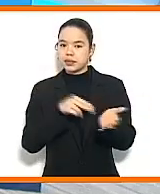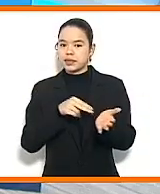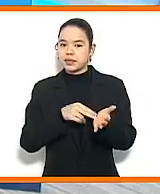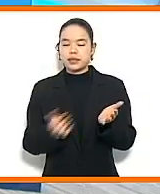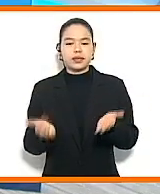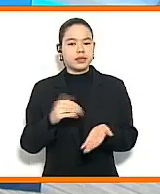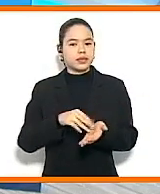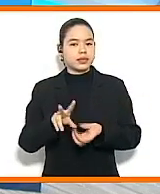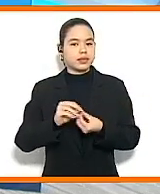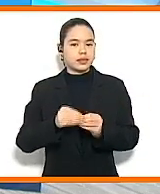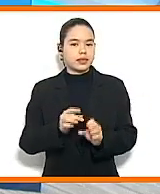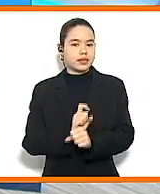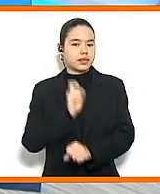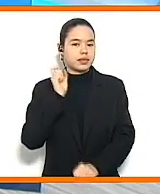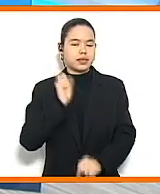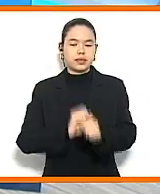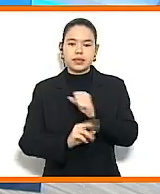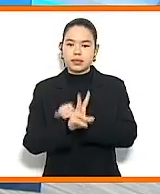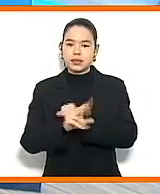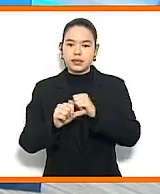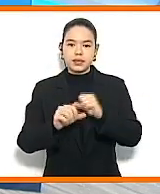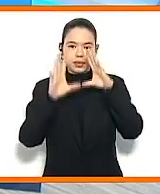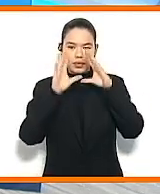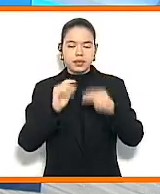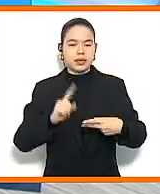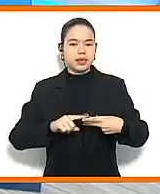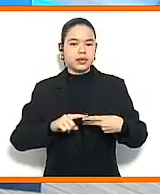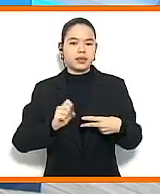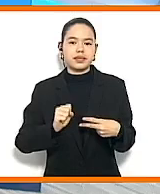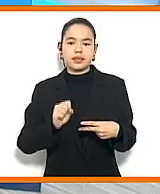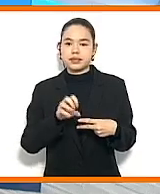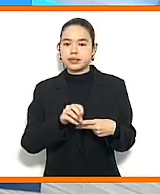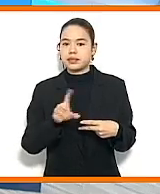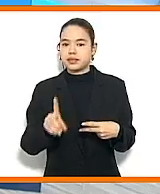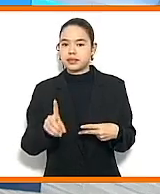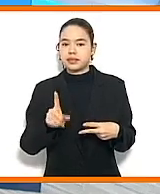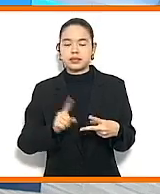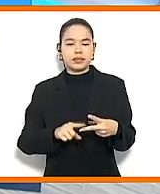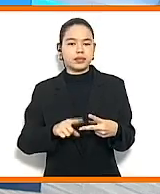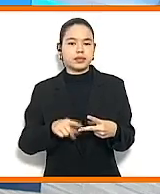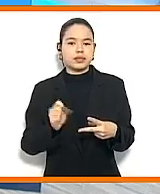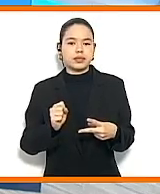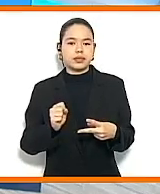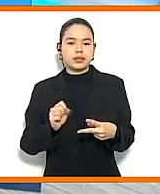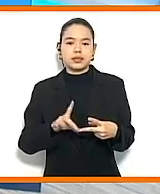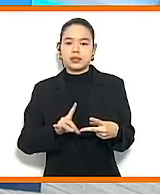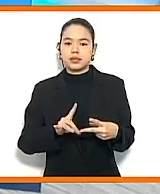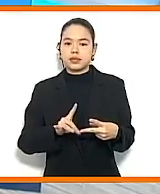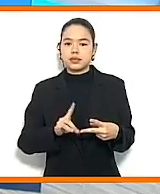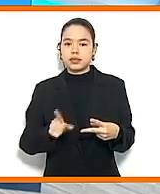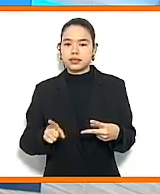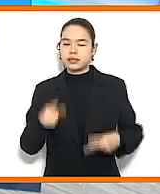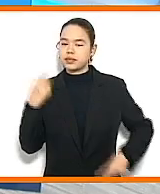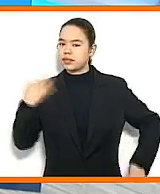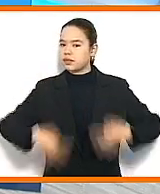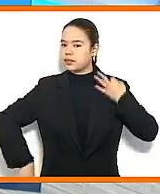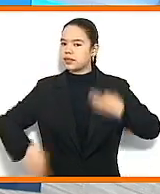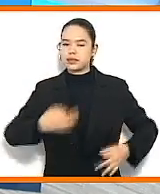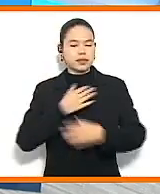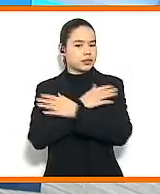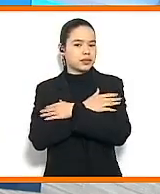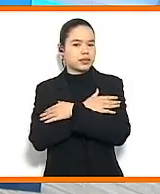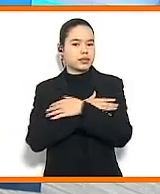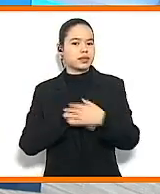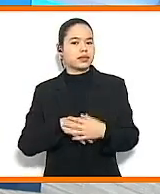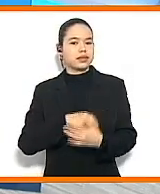números ganadores para premiados en esta noche. Posición 1, 01. Posición 2, 81. Muchas